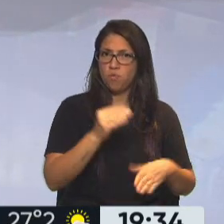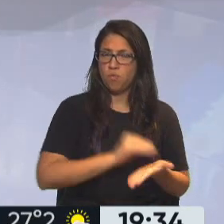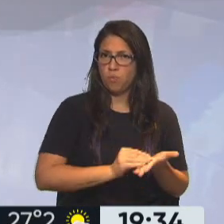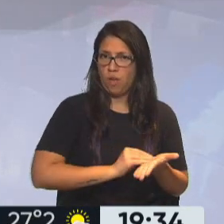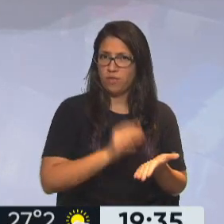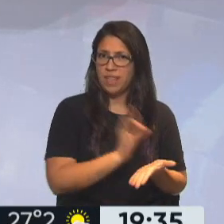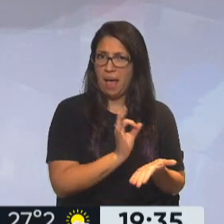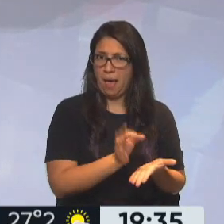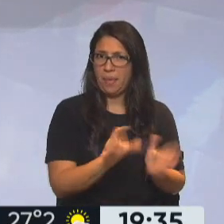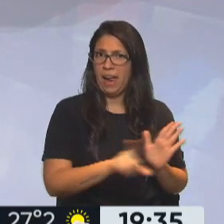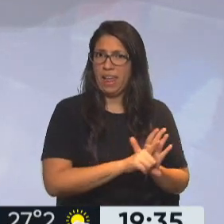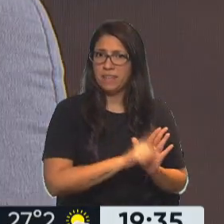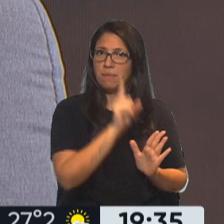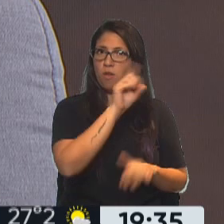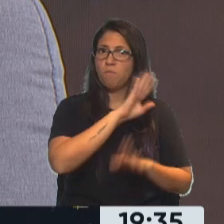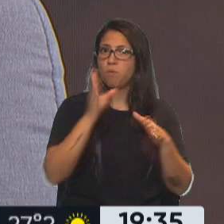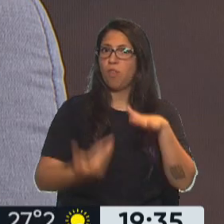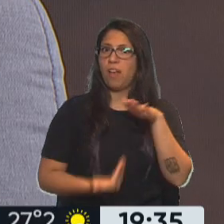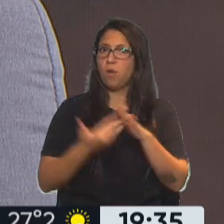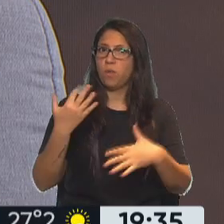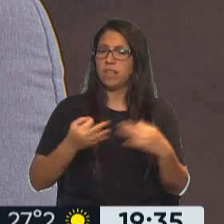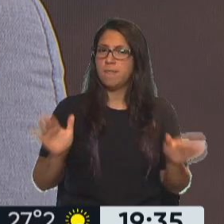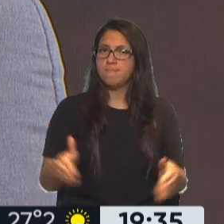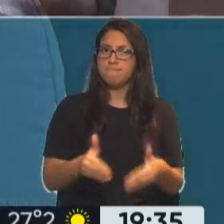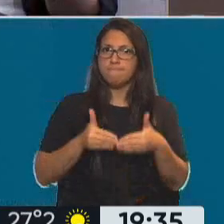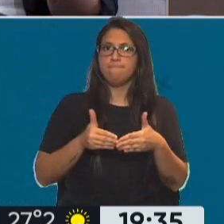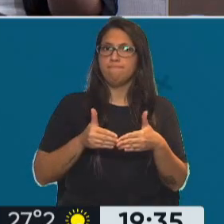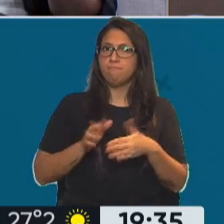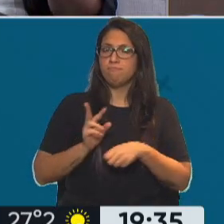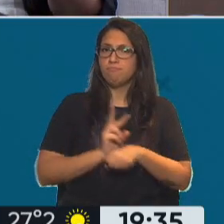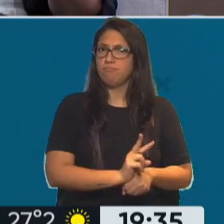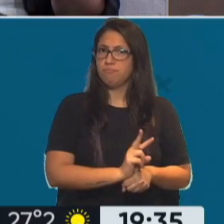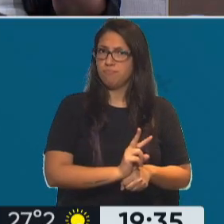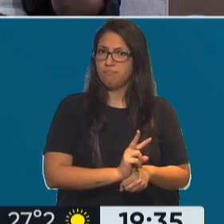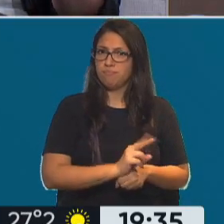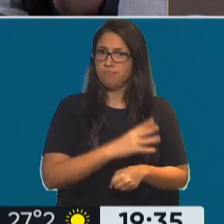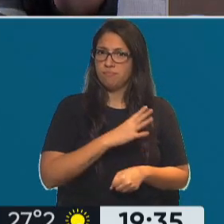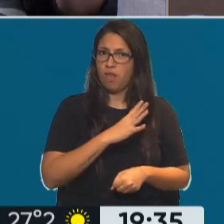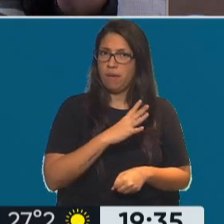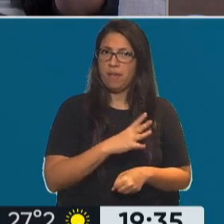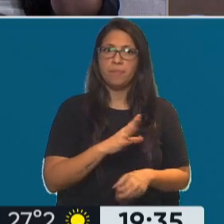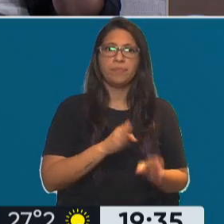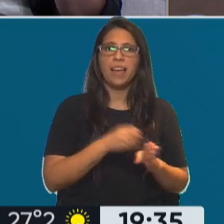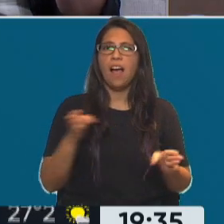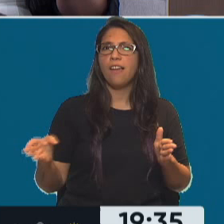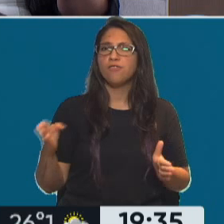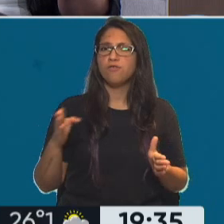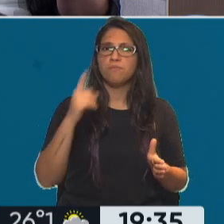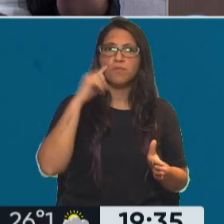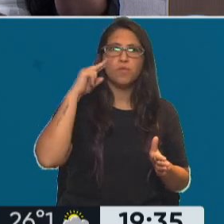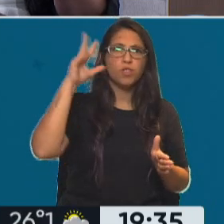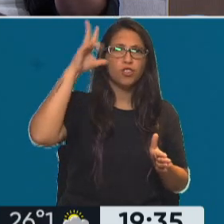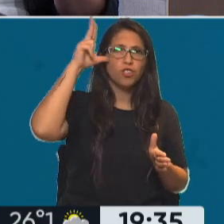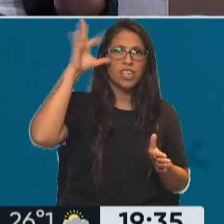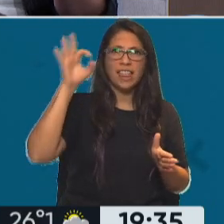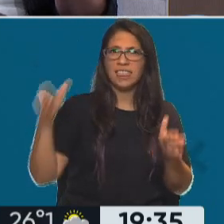Naturalmente. Pero ese Poder Judicial siguió hermético, siguió protegido. La Corte Suprema de Justicia durante los años 80, digamos,